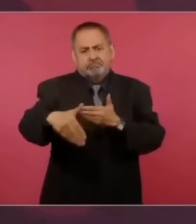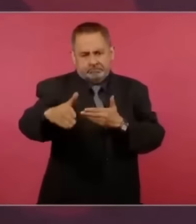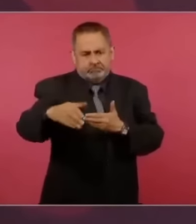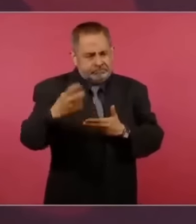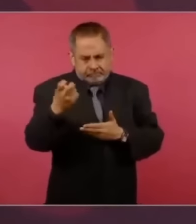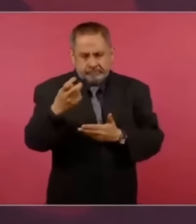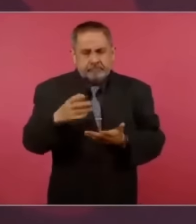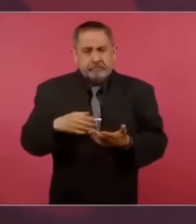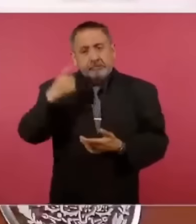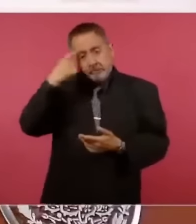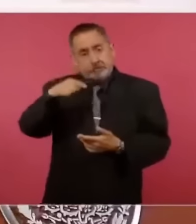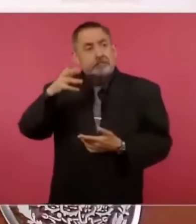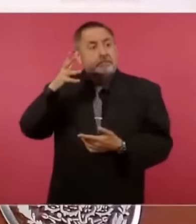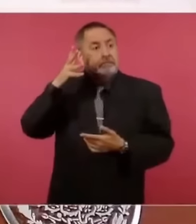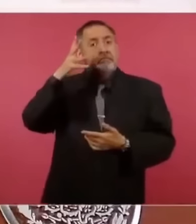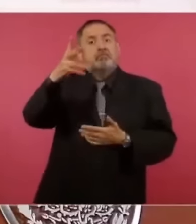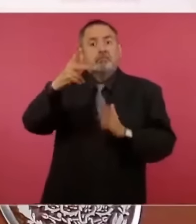para que nunca más